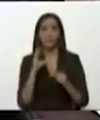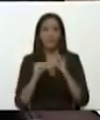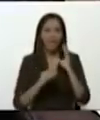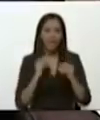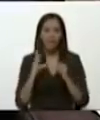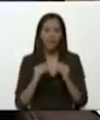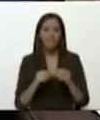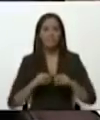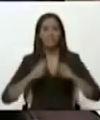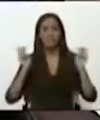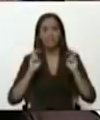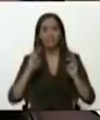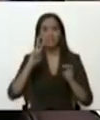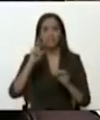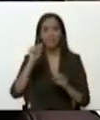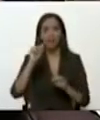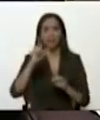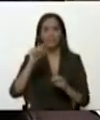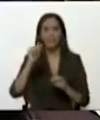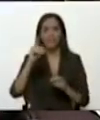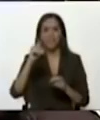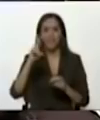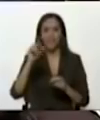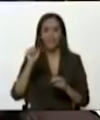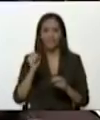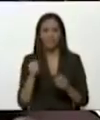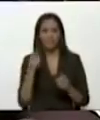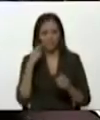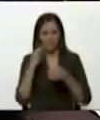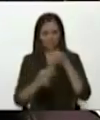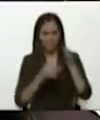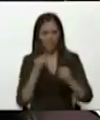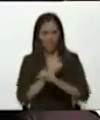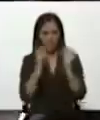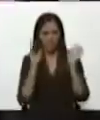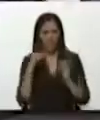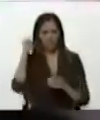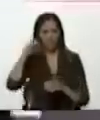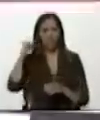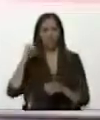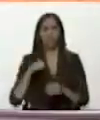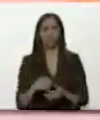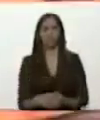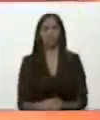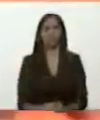caso Valladares, para que la gente sepa más o menos de dónde vienen los tiros. Vamos al video y ya regresamos.